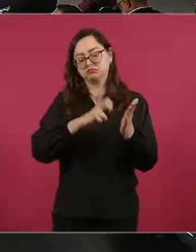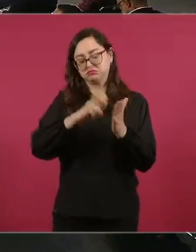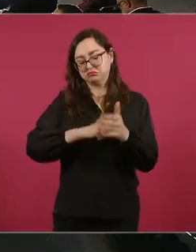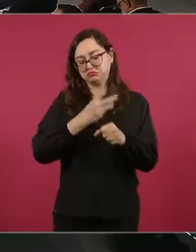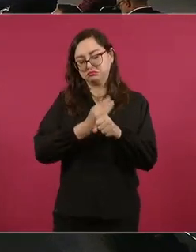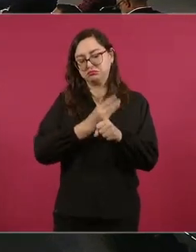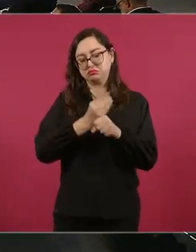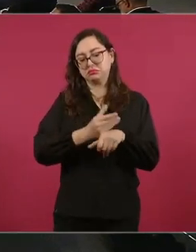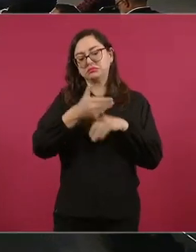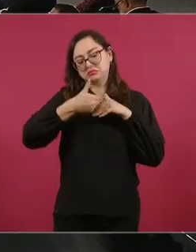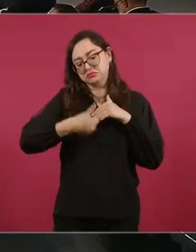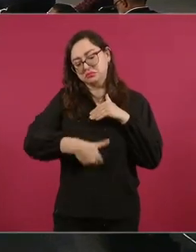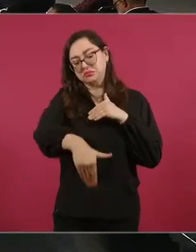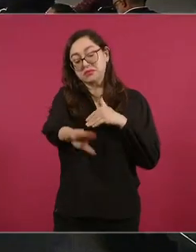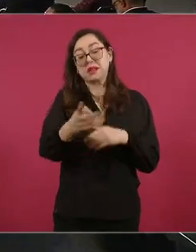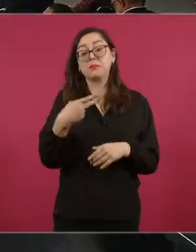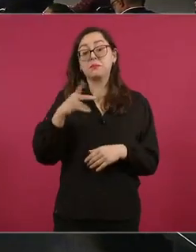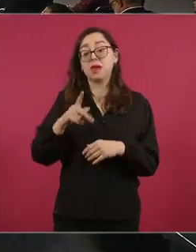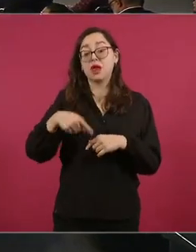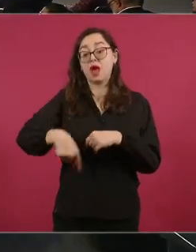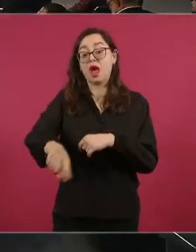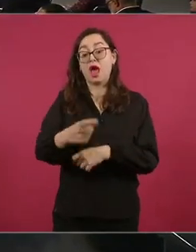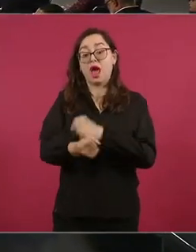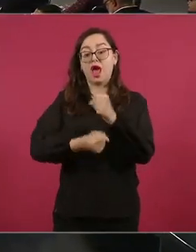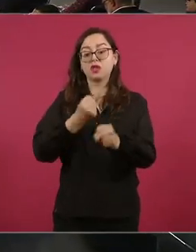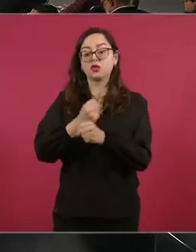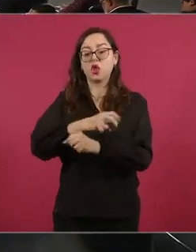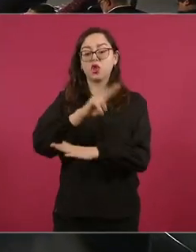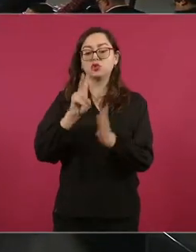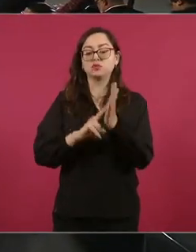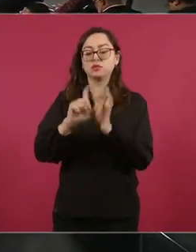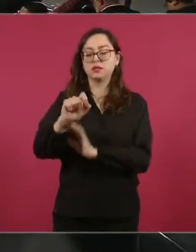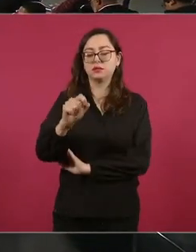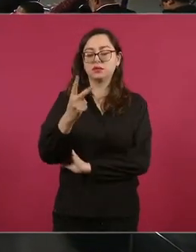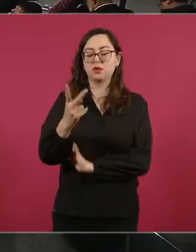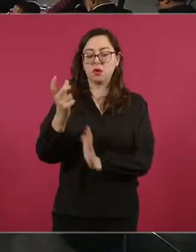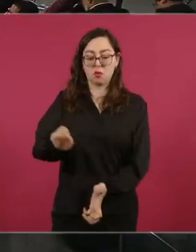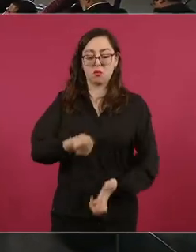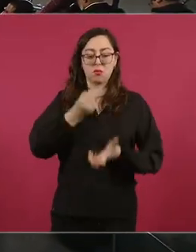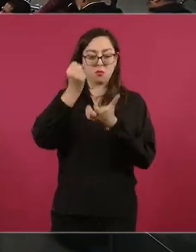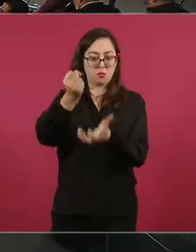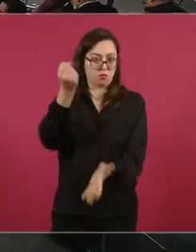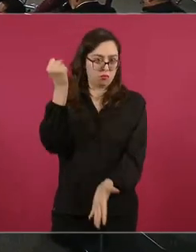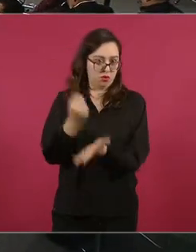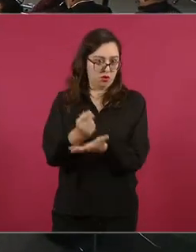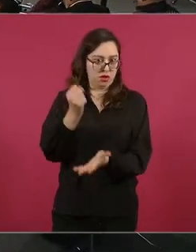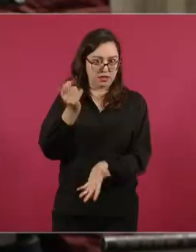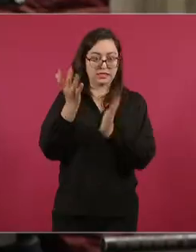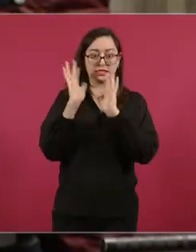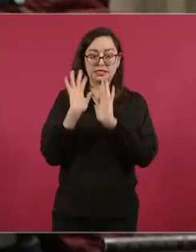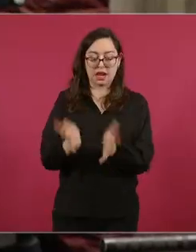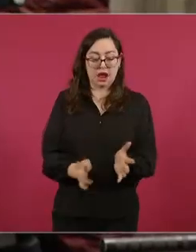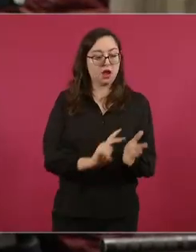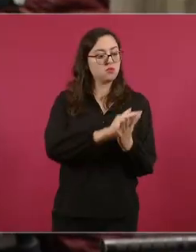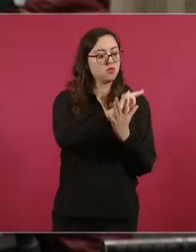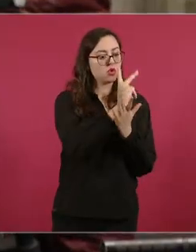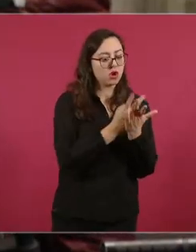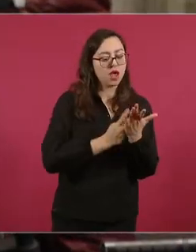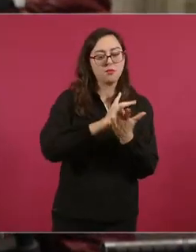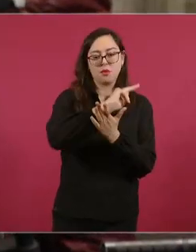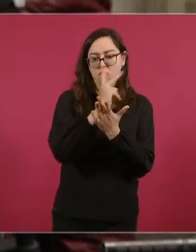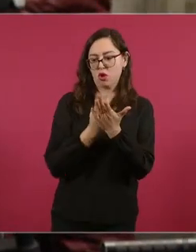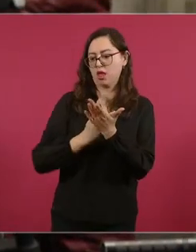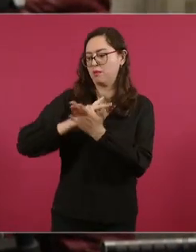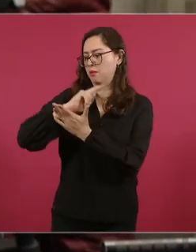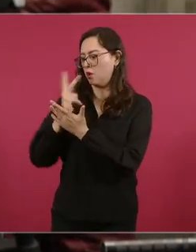embargo, para este año 2024, lo que ya se aprobó en el presupuesto de egresos de la Federación, pues se habla de que con todos los programas sociales que se van a tener, que van